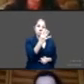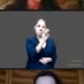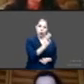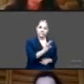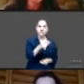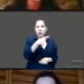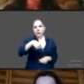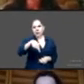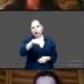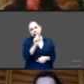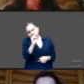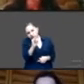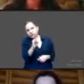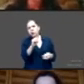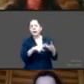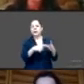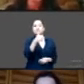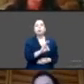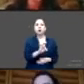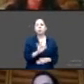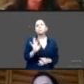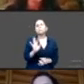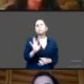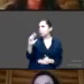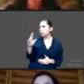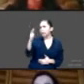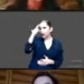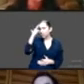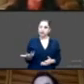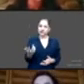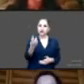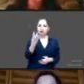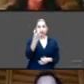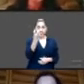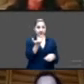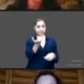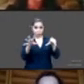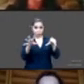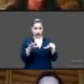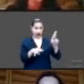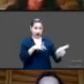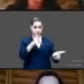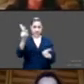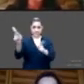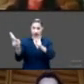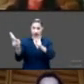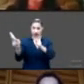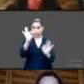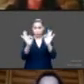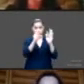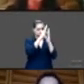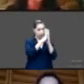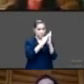ver, una subestimación importante, dado que es una encuesta y dado que es complicado con un encuestador o encuestadora